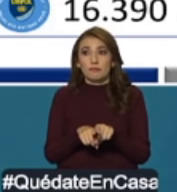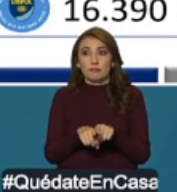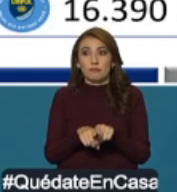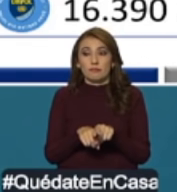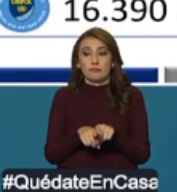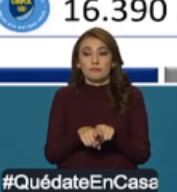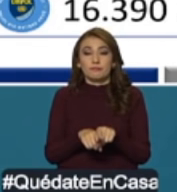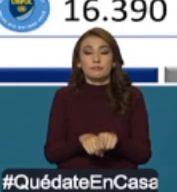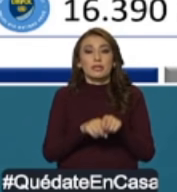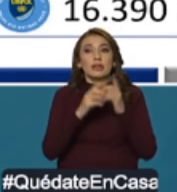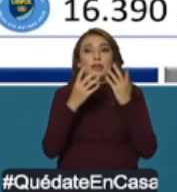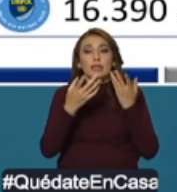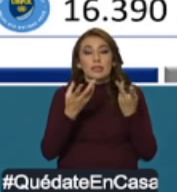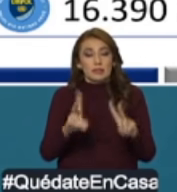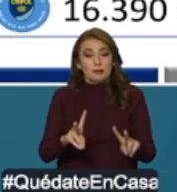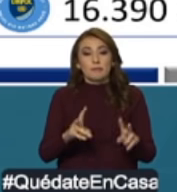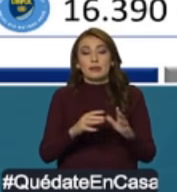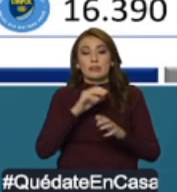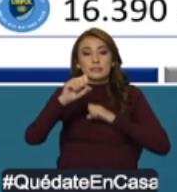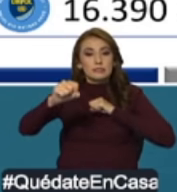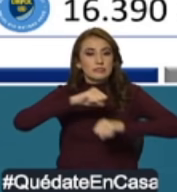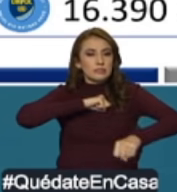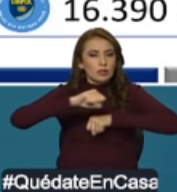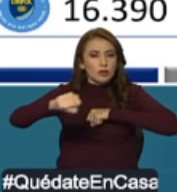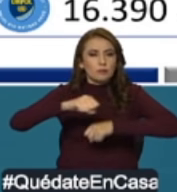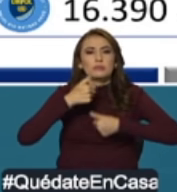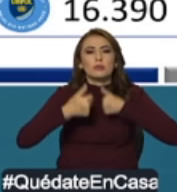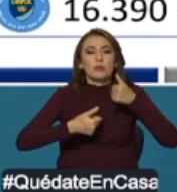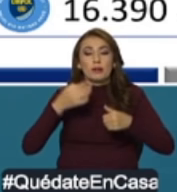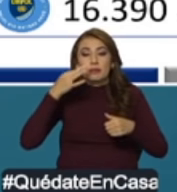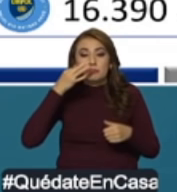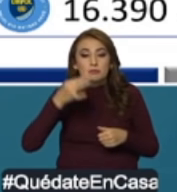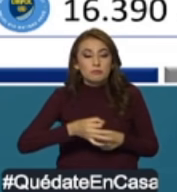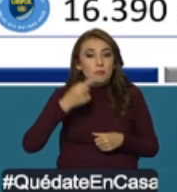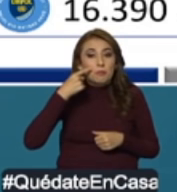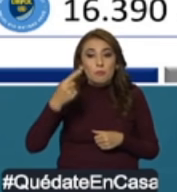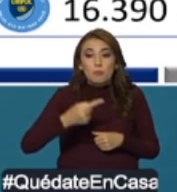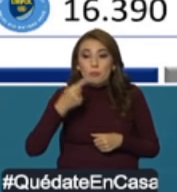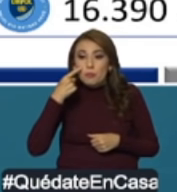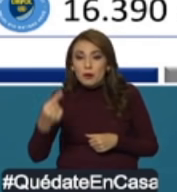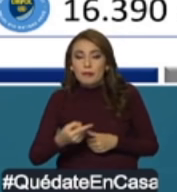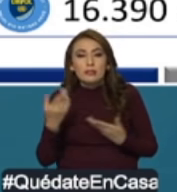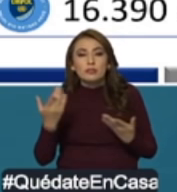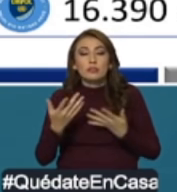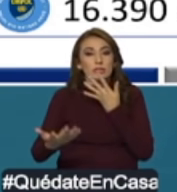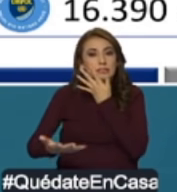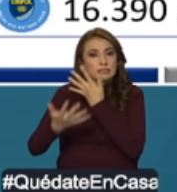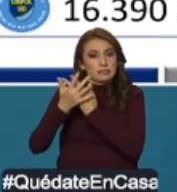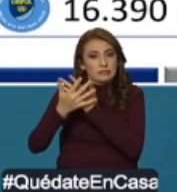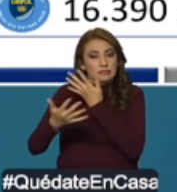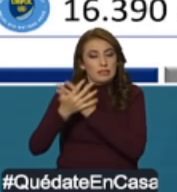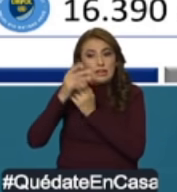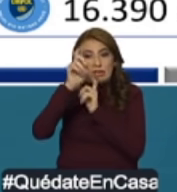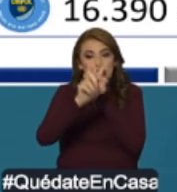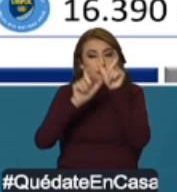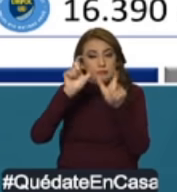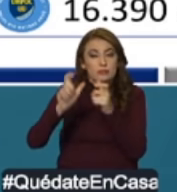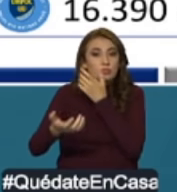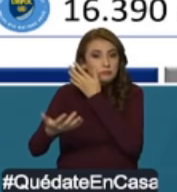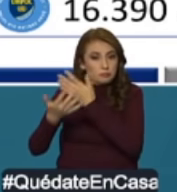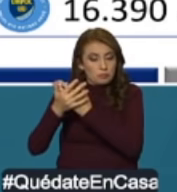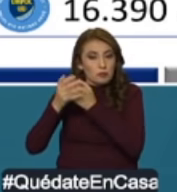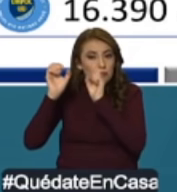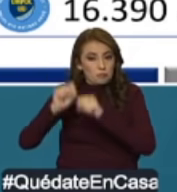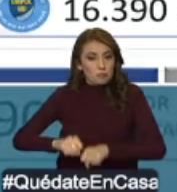del COVID-19 simulacros en los centros de rehabilitación social para tratar de disuadir y persuadir